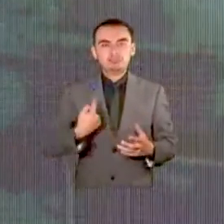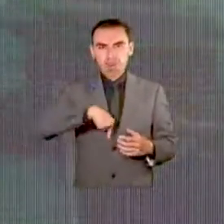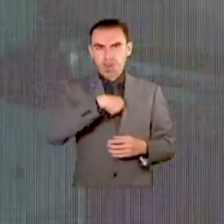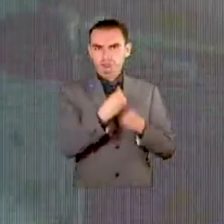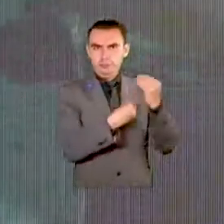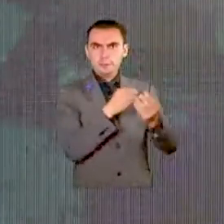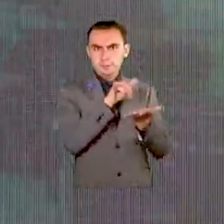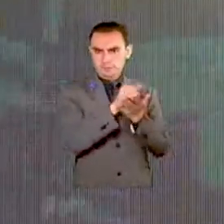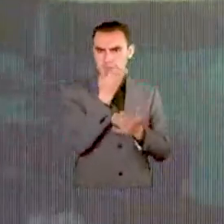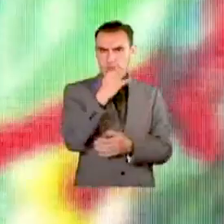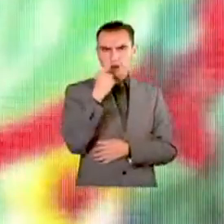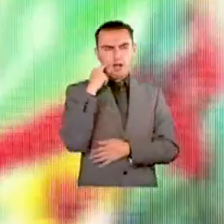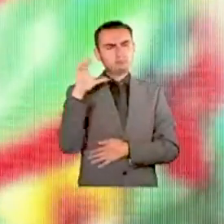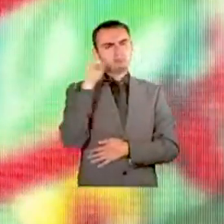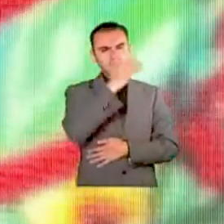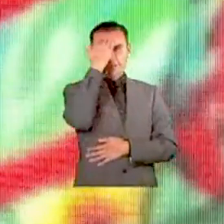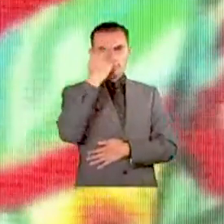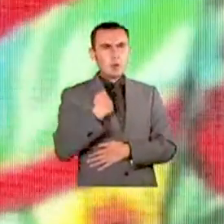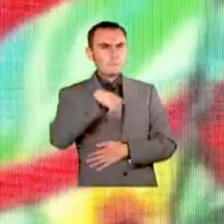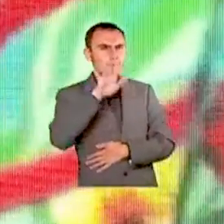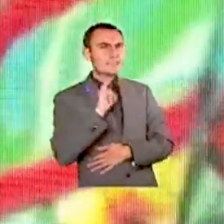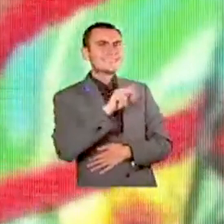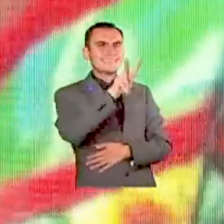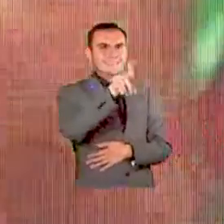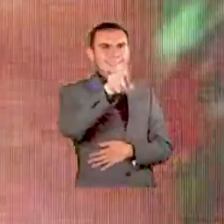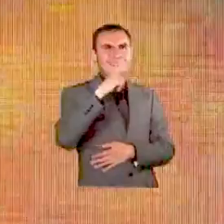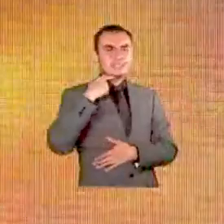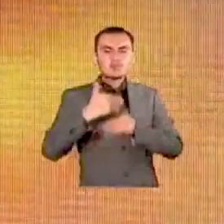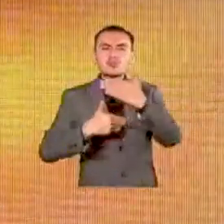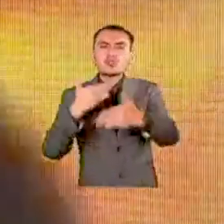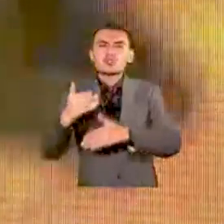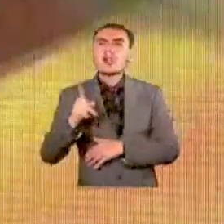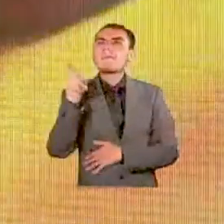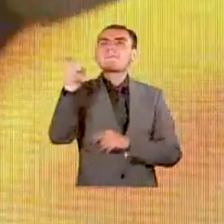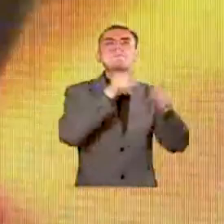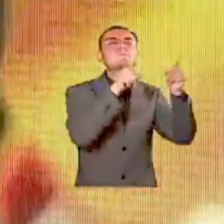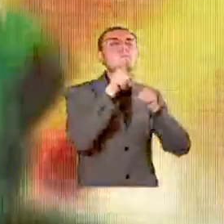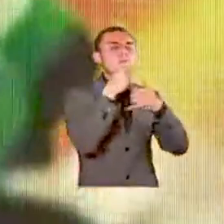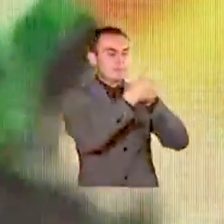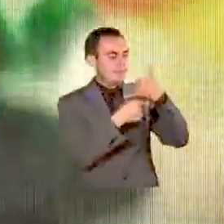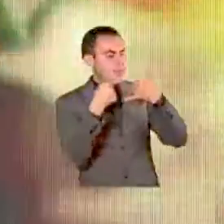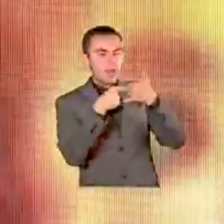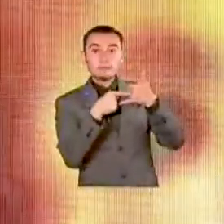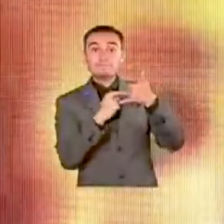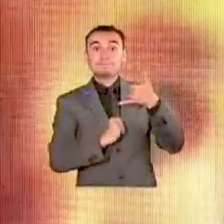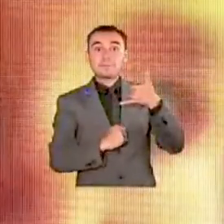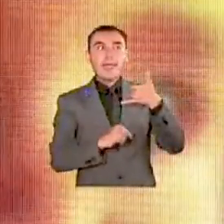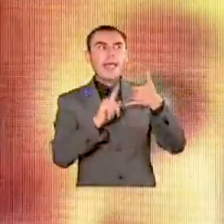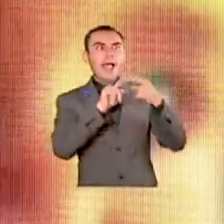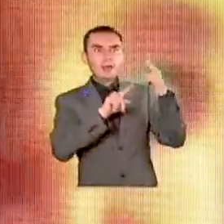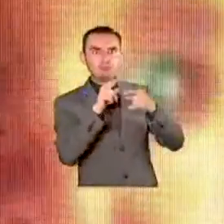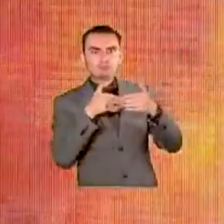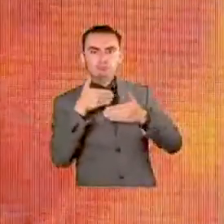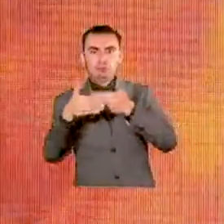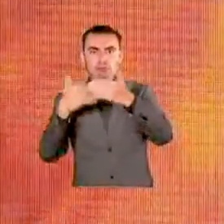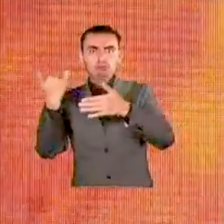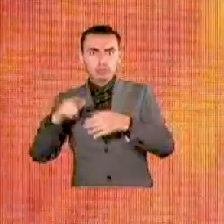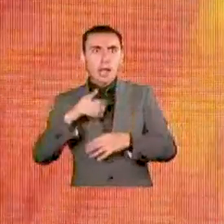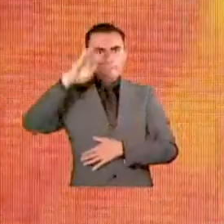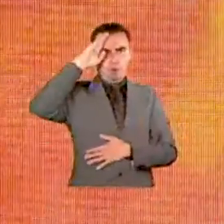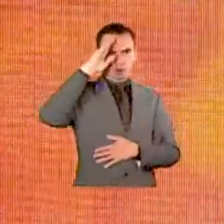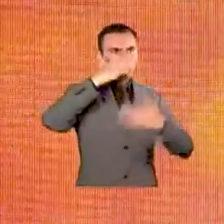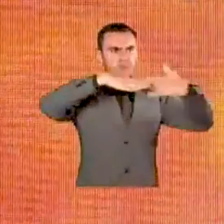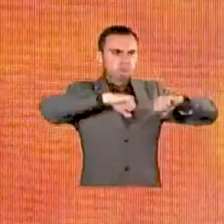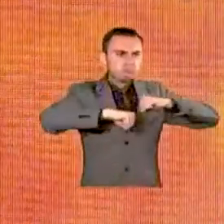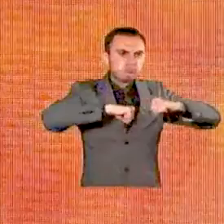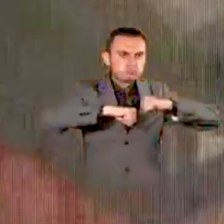adoptamos dicha medida frente a más de 76 procesos en todo el territorio nacional, muchos procesos ya aperturados por la Policía